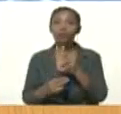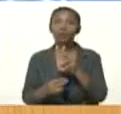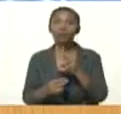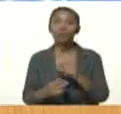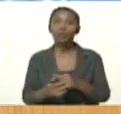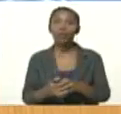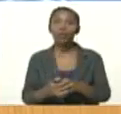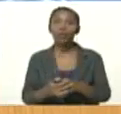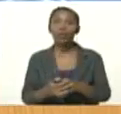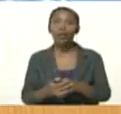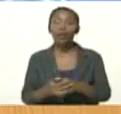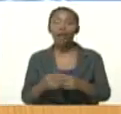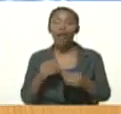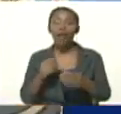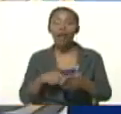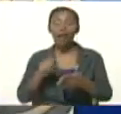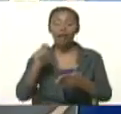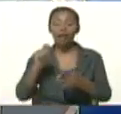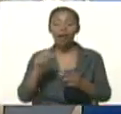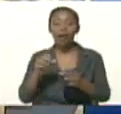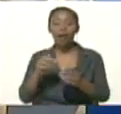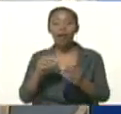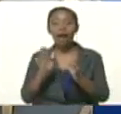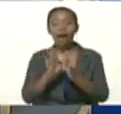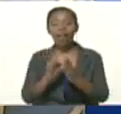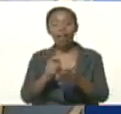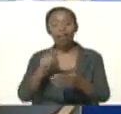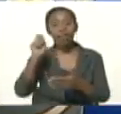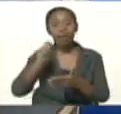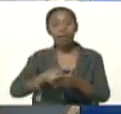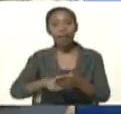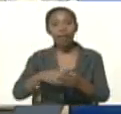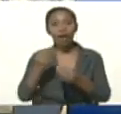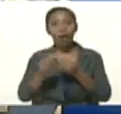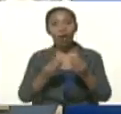La criptotarjeta, la petrotarjeta.